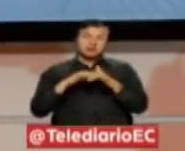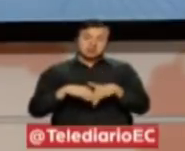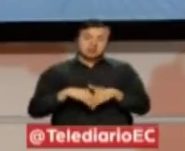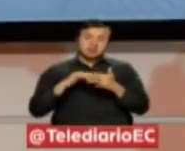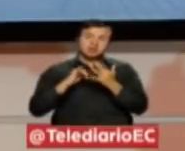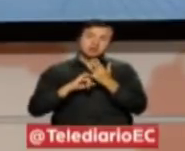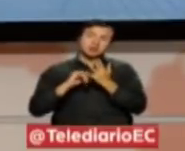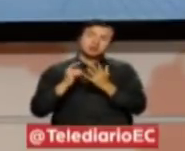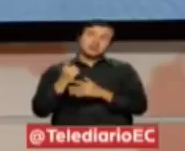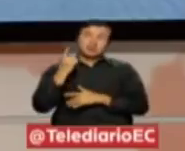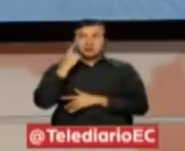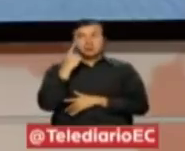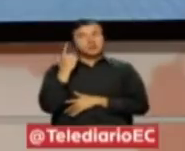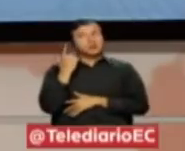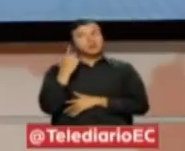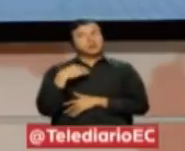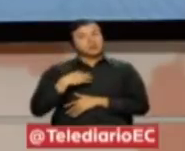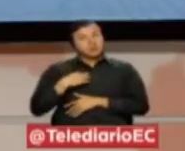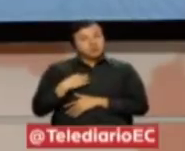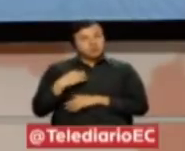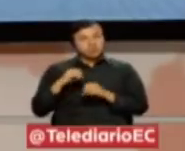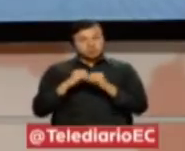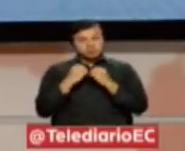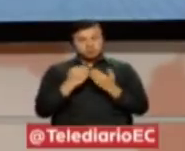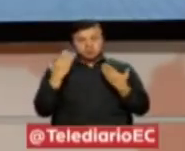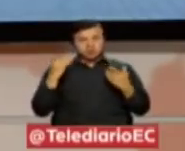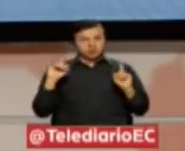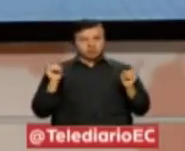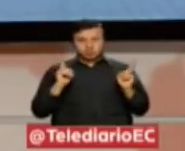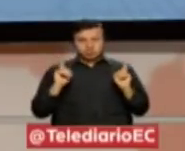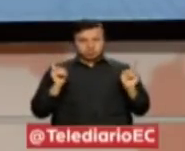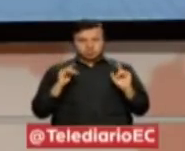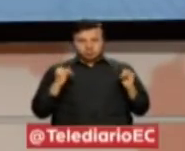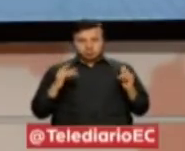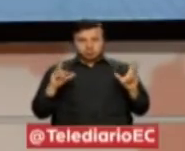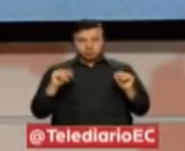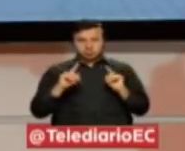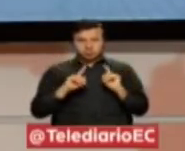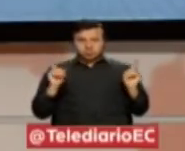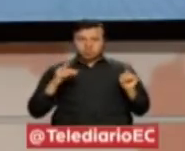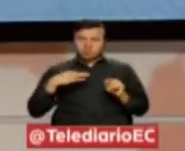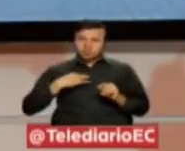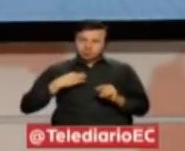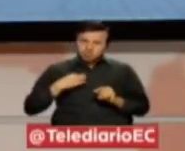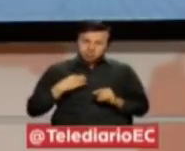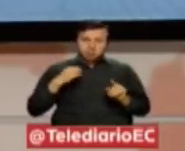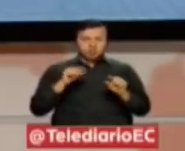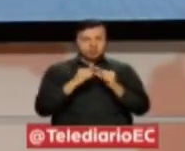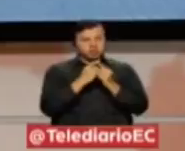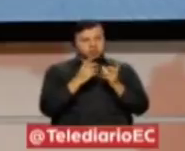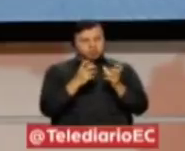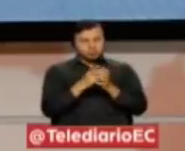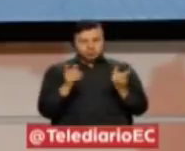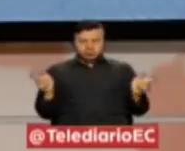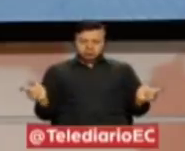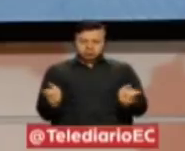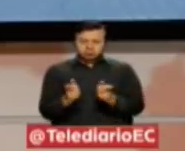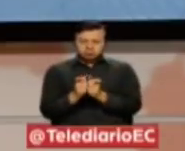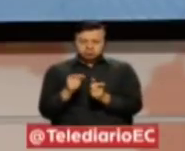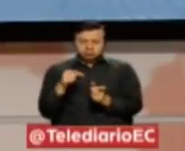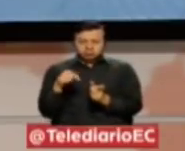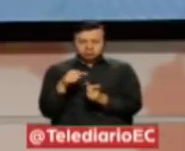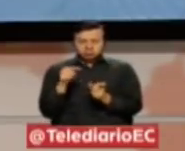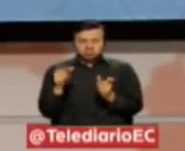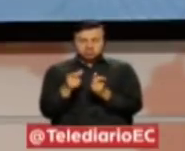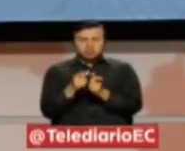de la voluntad de ni siquiera de una organización política en este momento, sino de la voluntad de un grupo muy pequeño